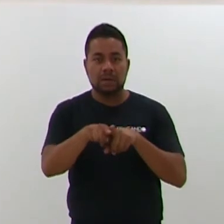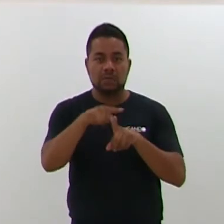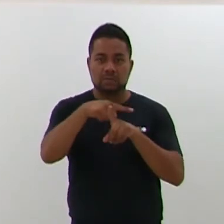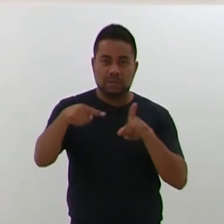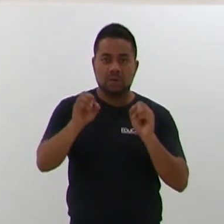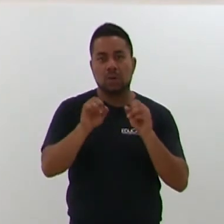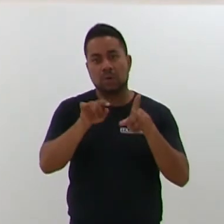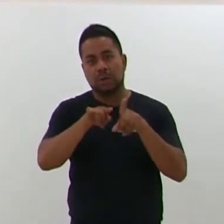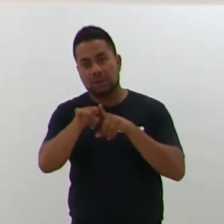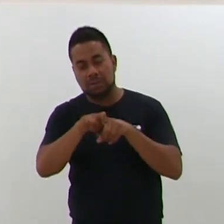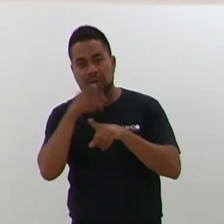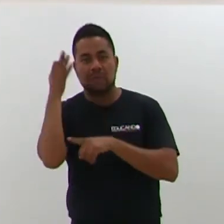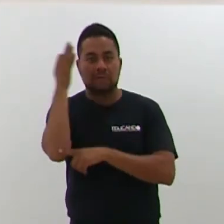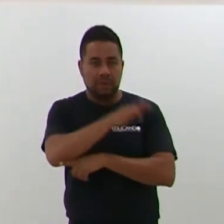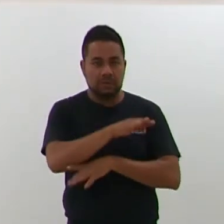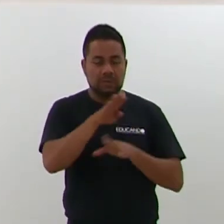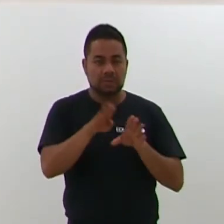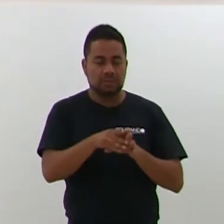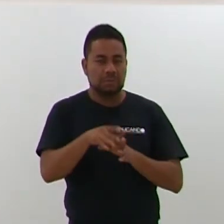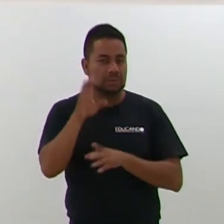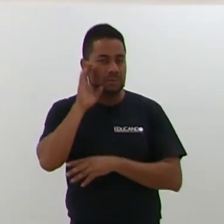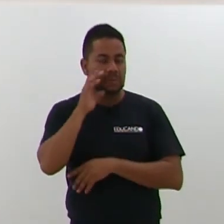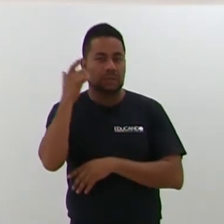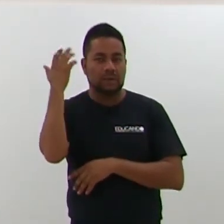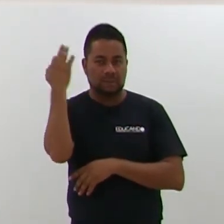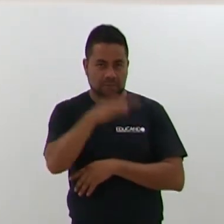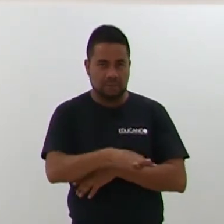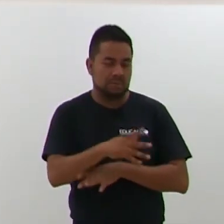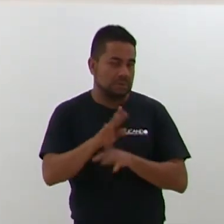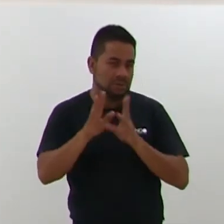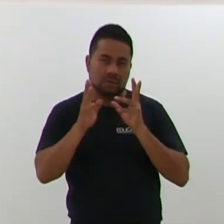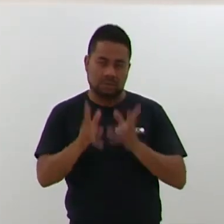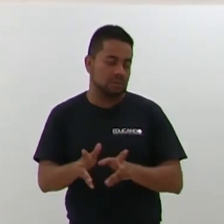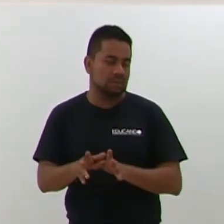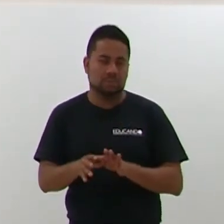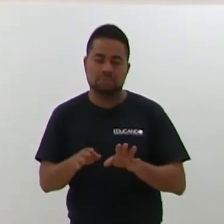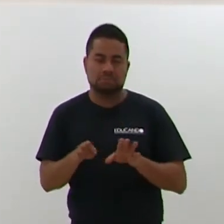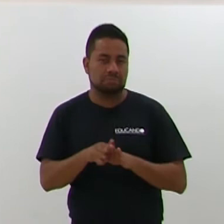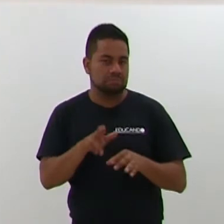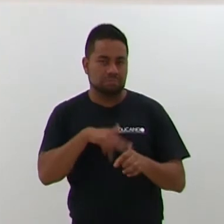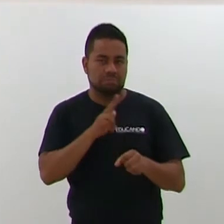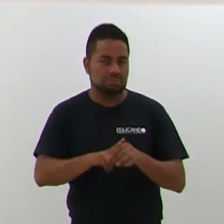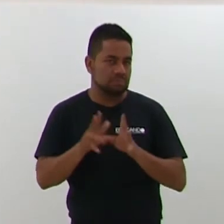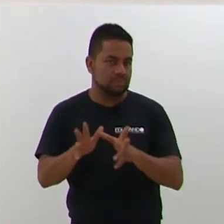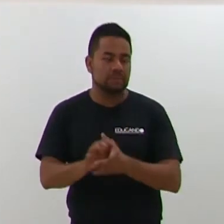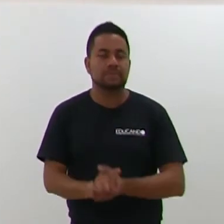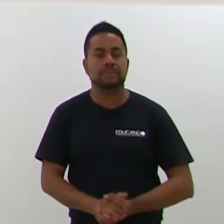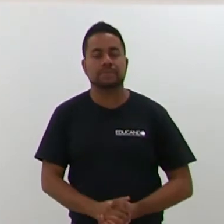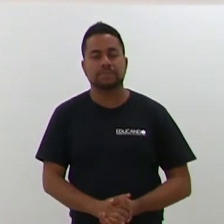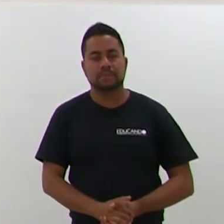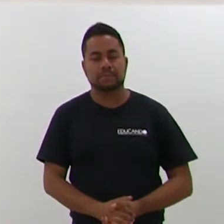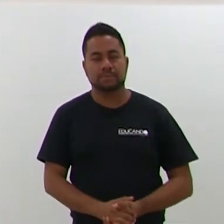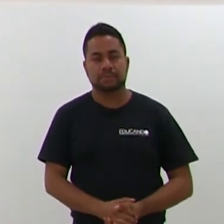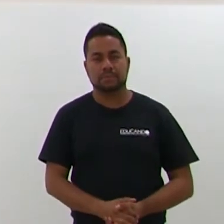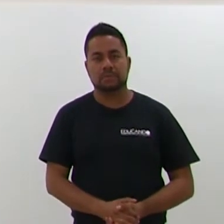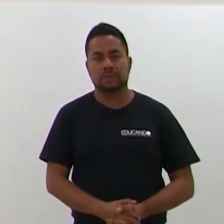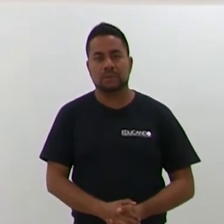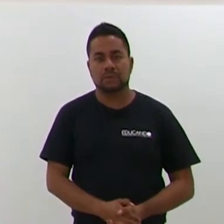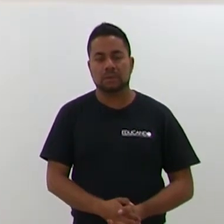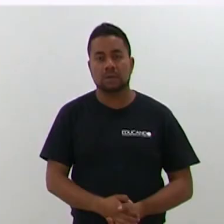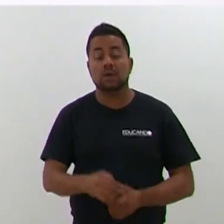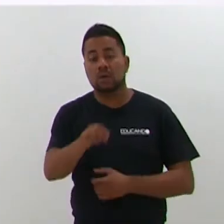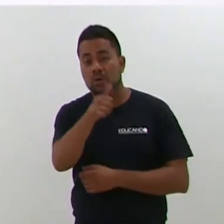son hermanastros, pero se escucha un poquito feo. Así que, pero vamos a ponerla porque forma parte de esa familia léxica. Bueno, a ver, ¿cuál otra?